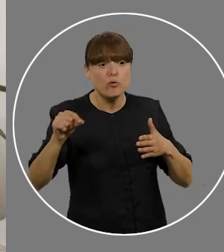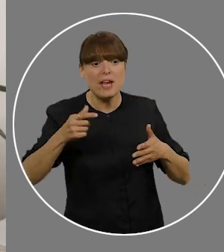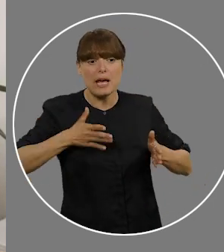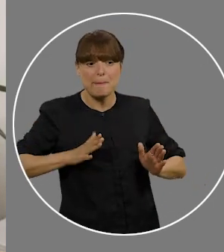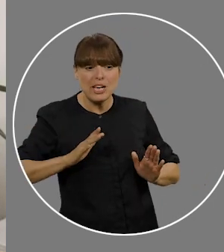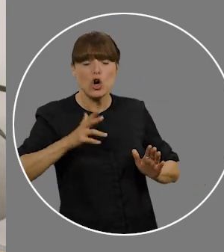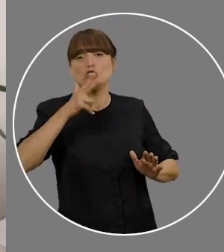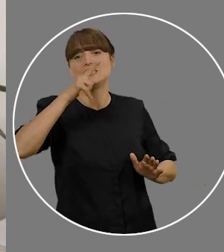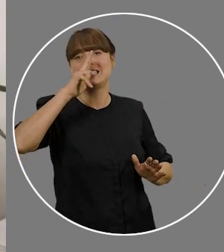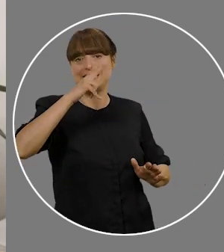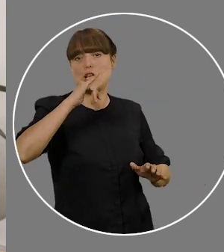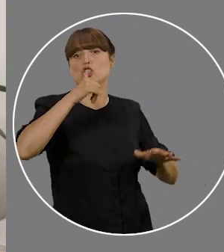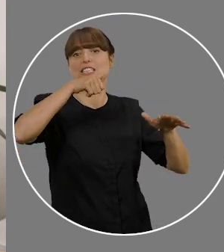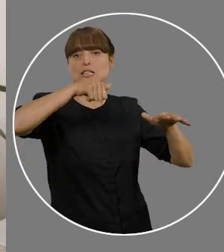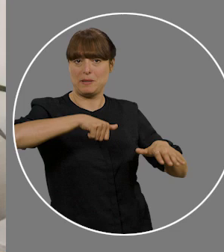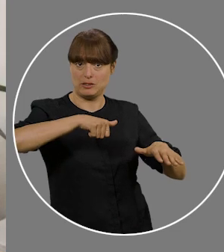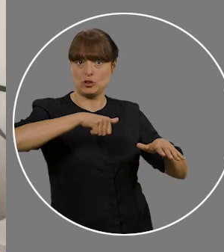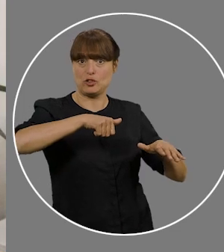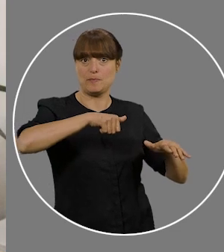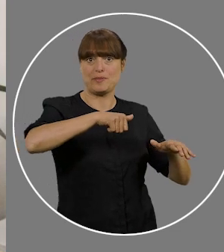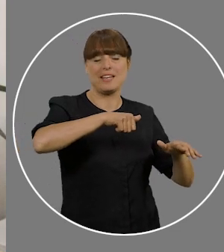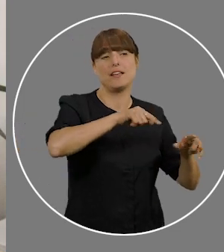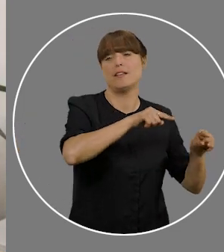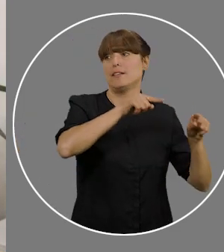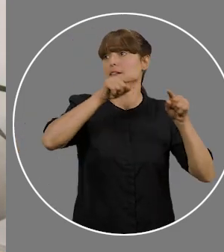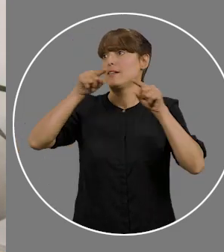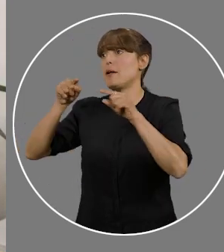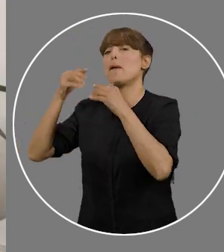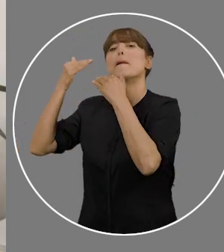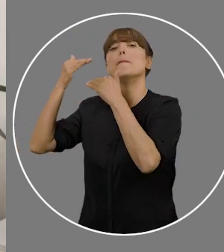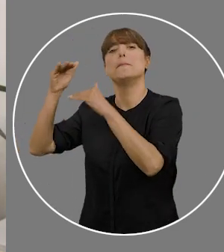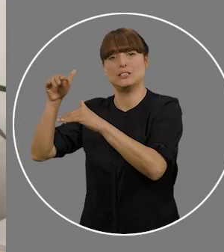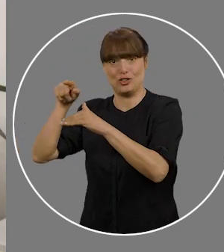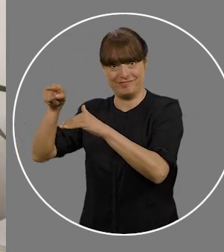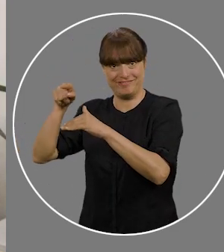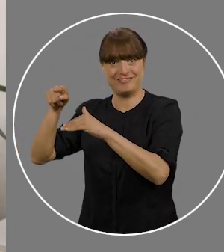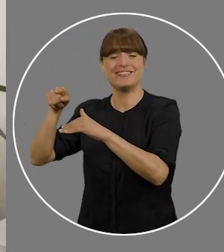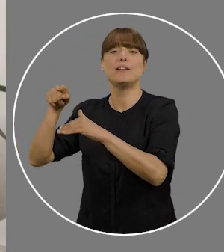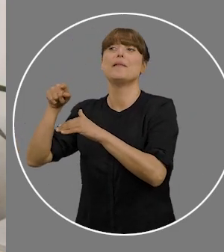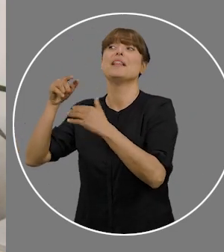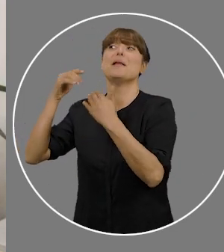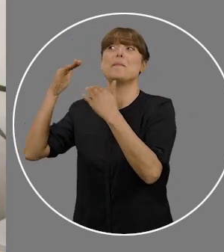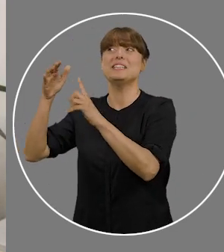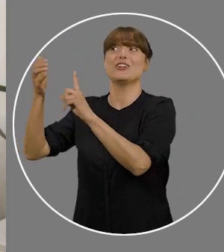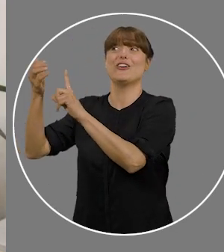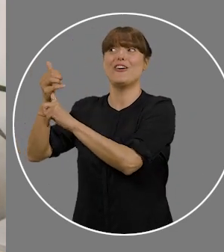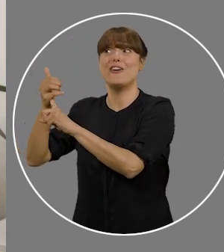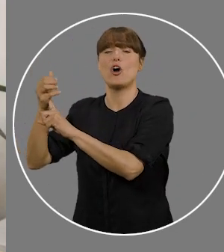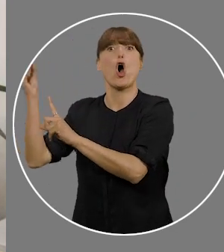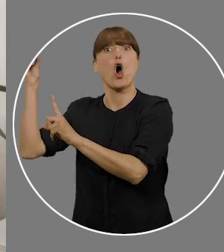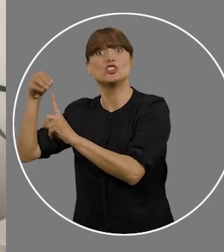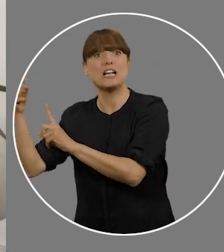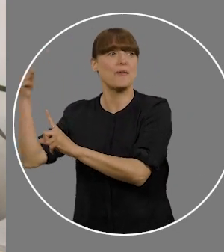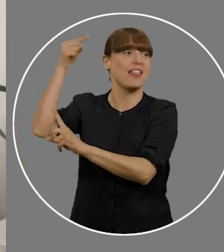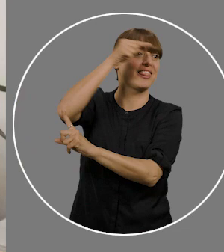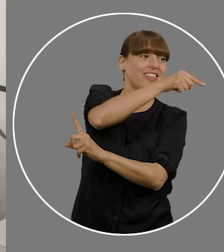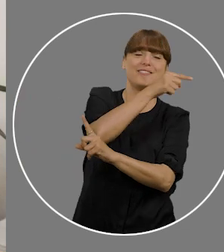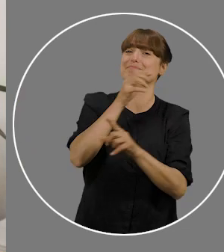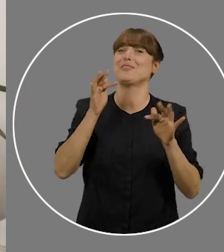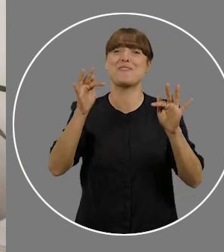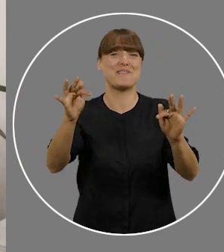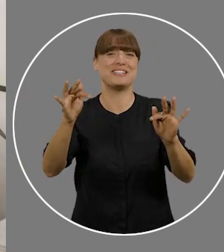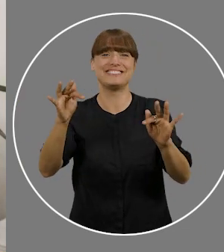quedaba... Sí, quedaba gente allí. Sí, sí, quedaba así. Pero yo, cuando me vine a Federico Soler, ya no volví más allí. Ya no